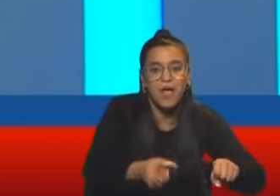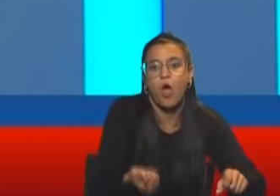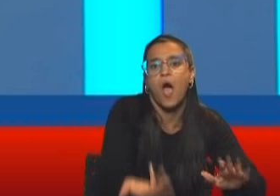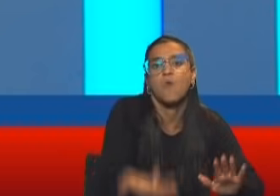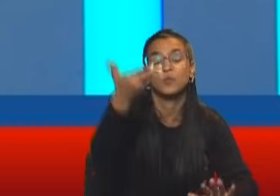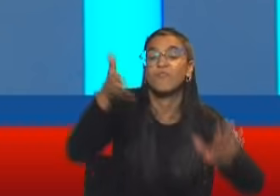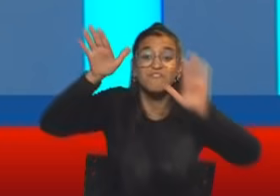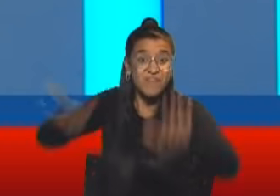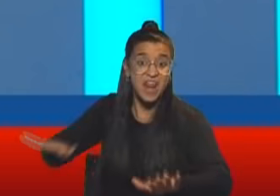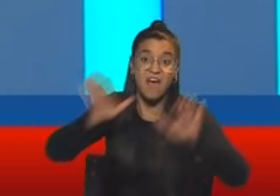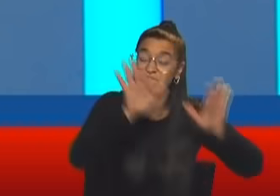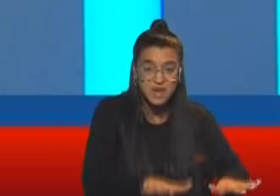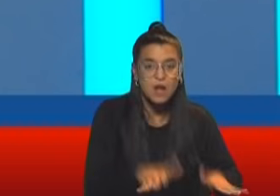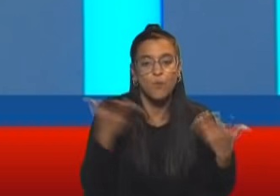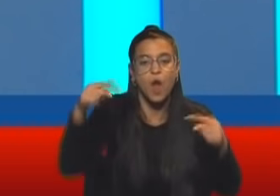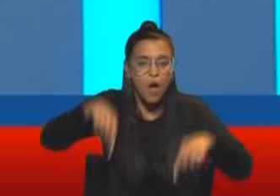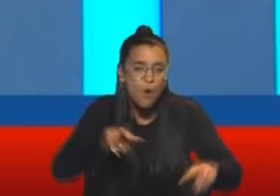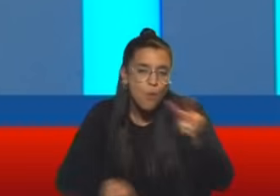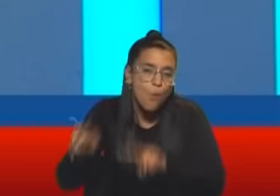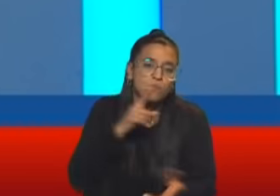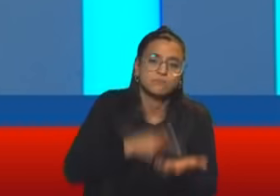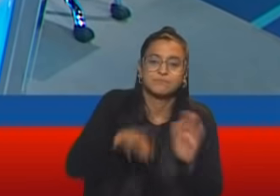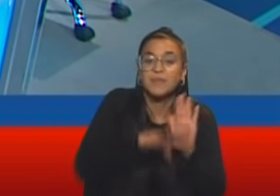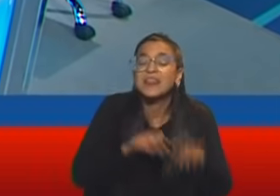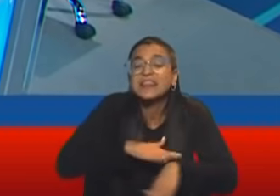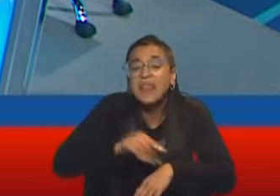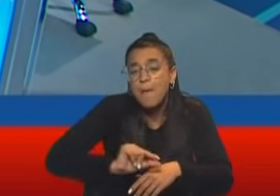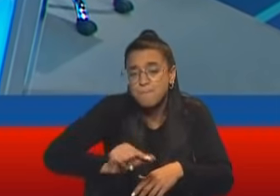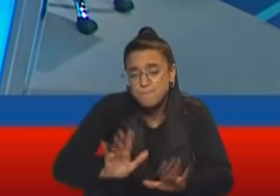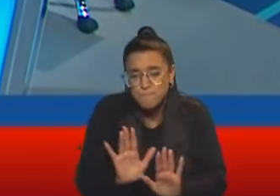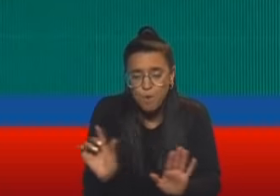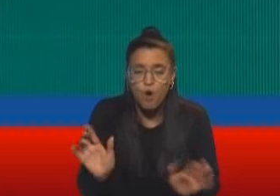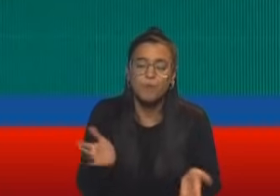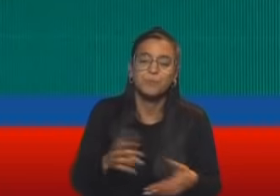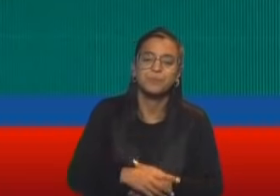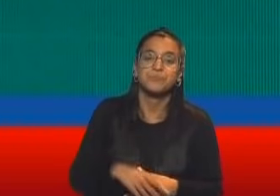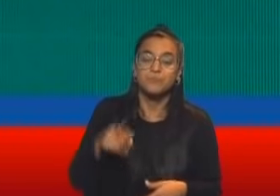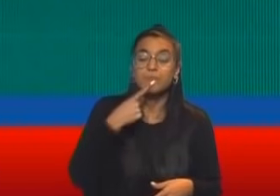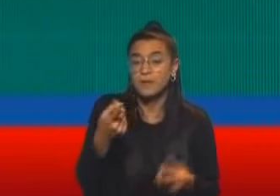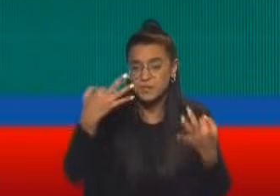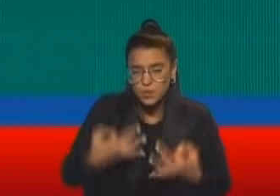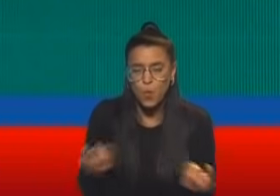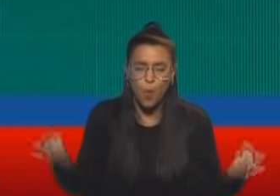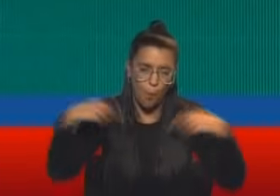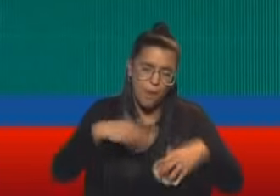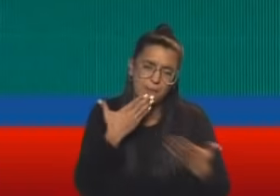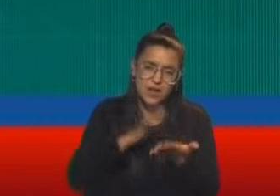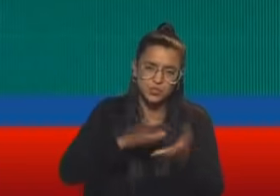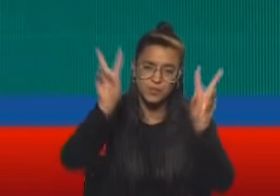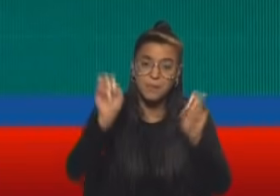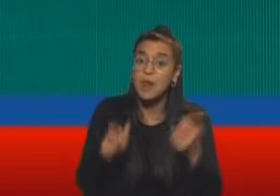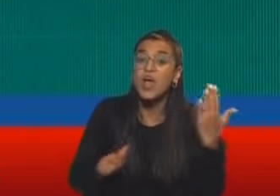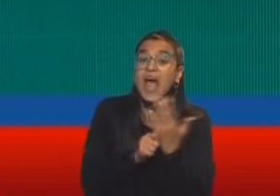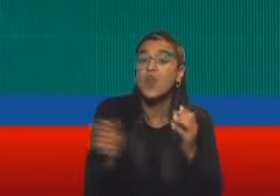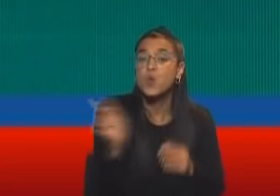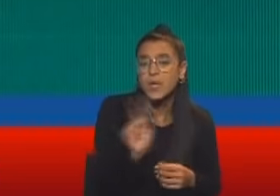Para frenar esas dos cosas, ahora justamente se busca esta medida de manera temporal. Bueno, un tema del que seguramente vamos a volver a hablar, pero además la carne